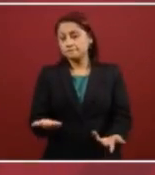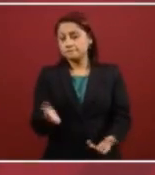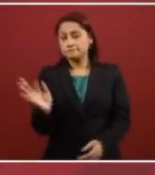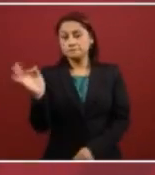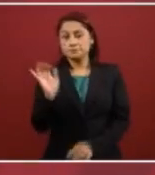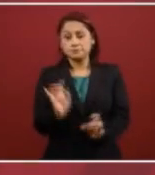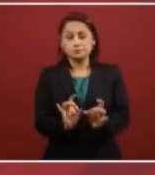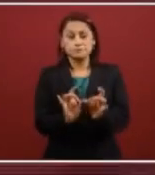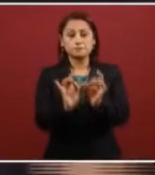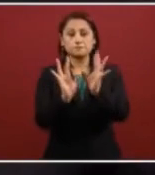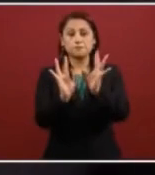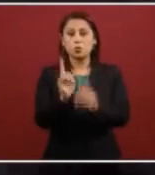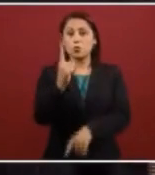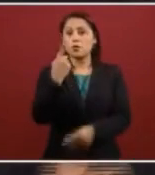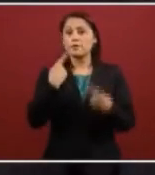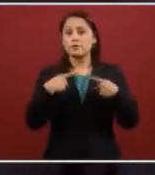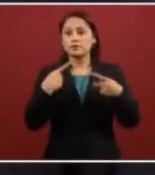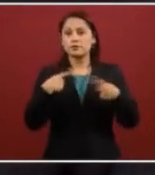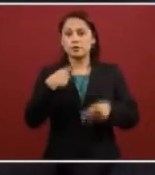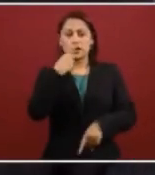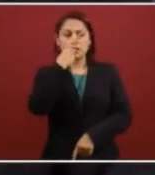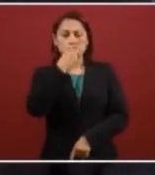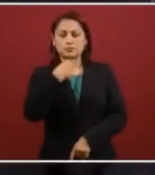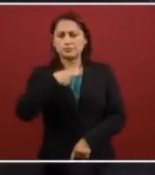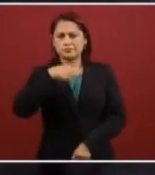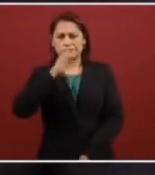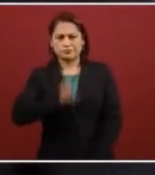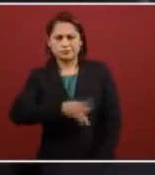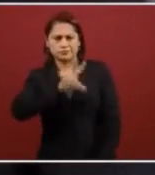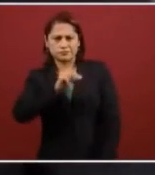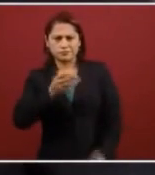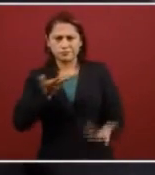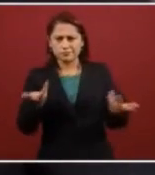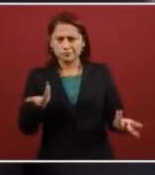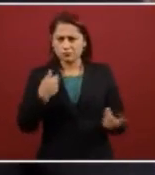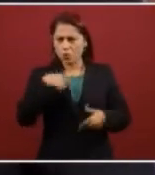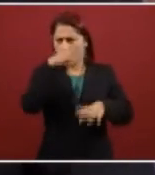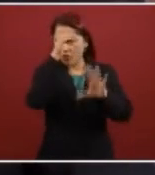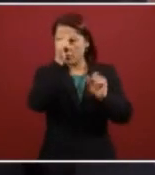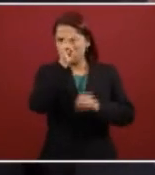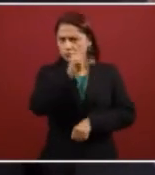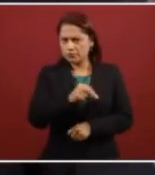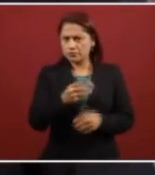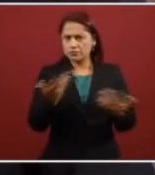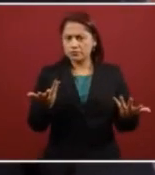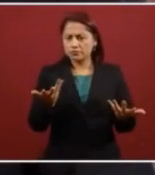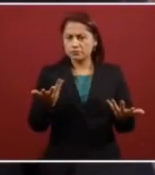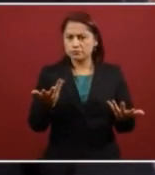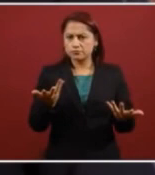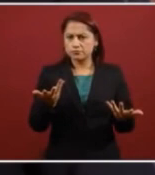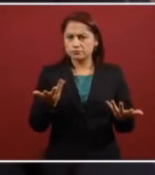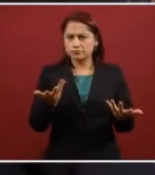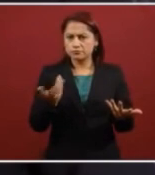all of a sudden, dice, no estoy de acuerdo. Someone says I'm not in agreement with this. Con el rumbo del gobierno. With the way the government is